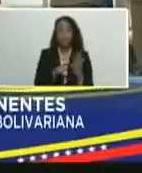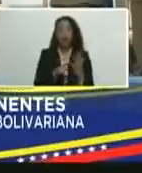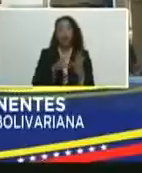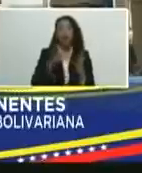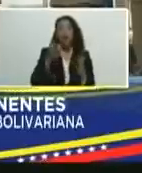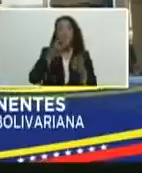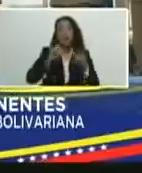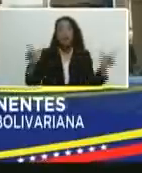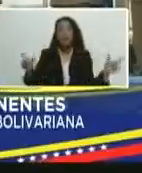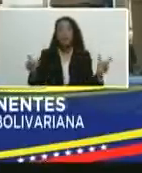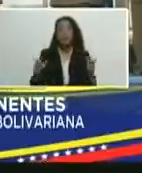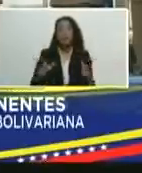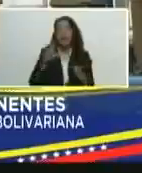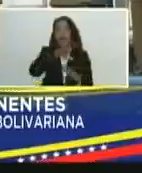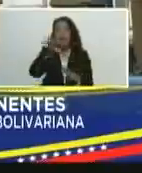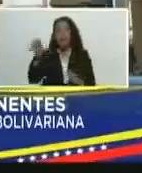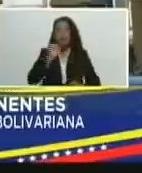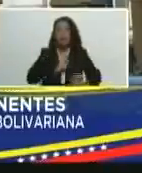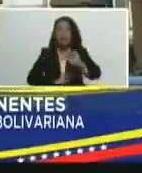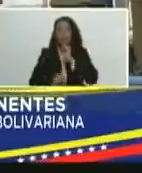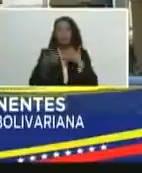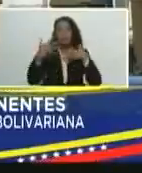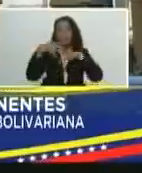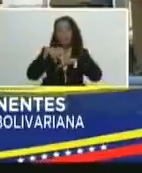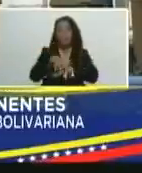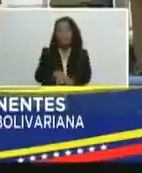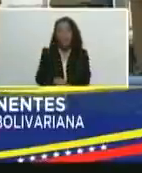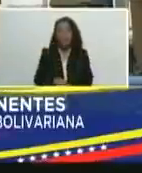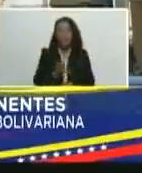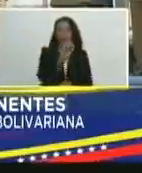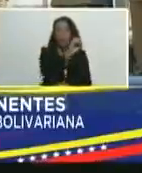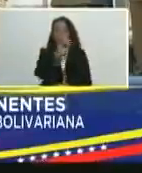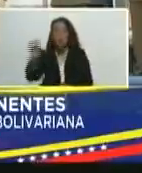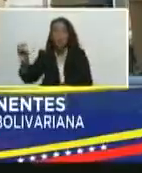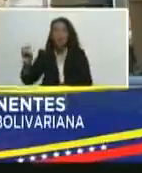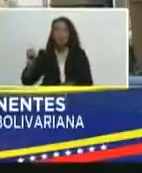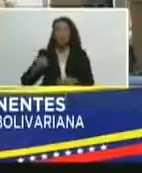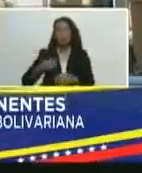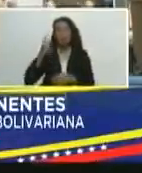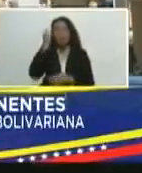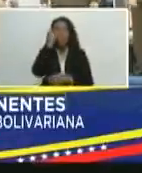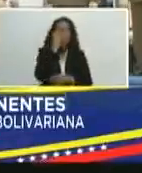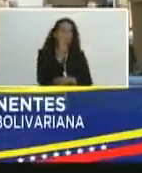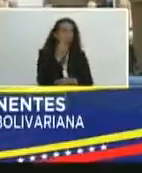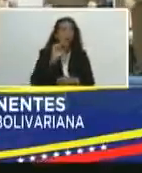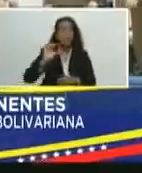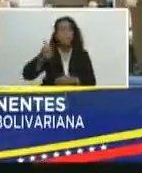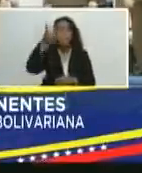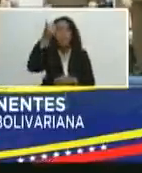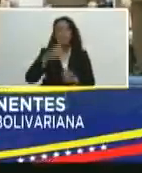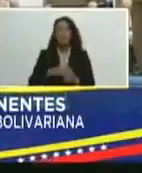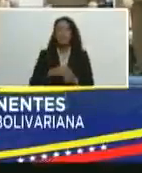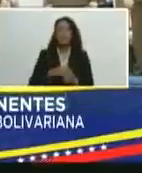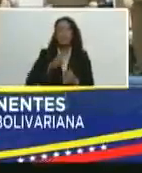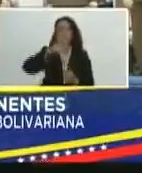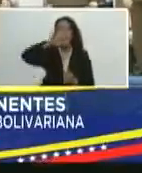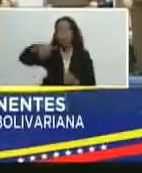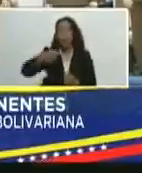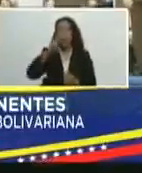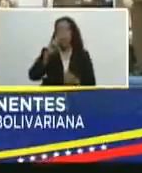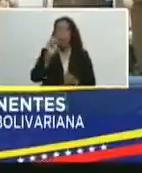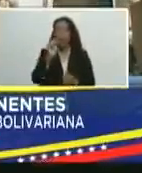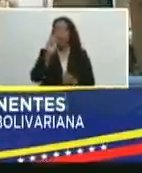Como comandante de la Región de Defensa Integral Oriental, al mayor general Juan Ernesto